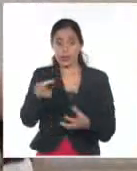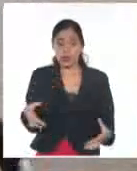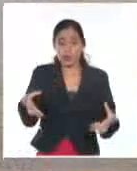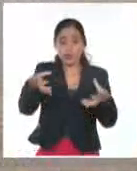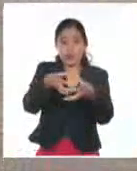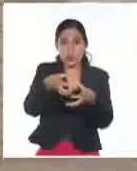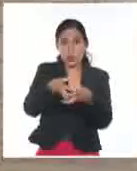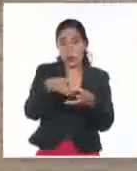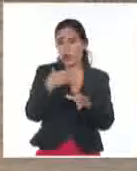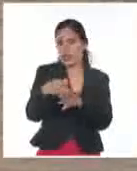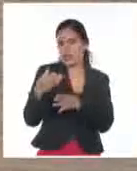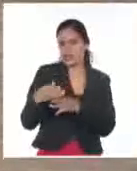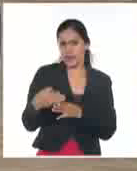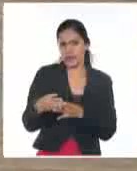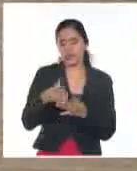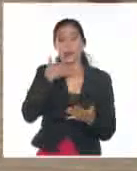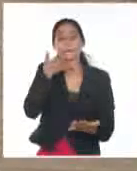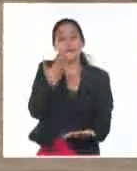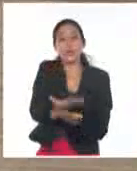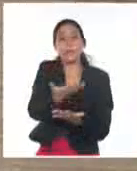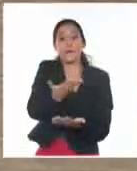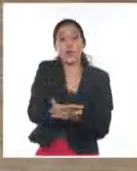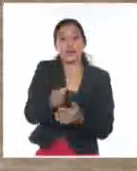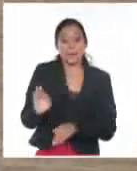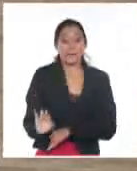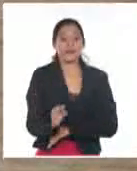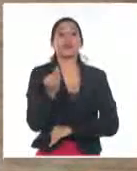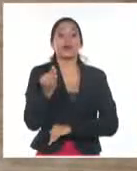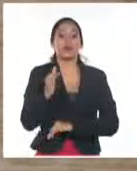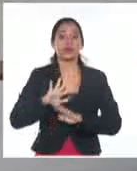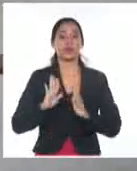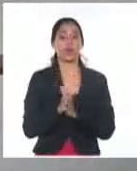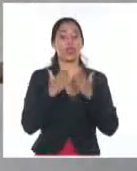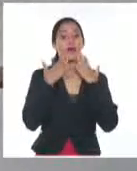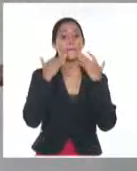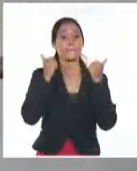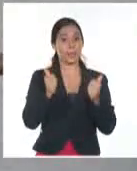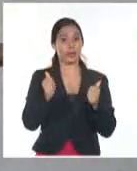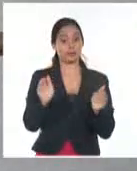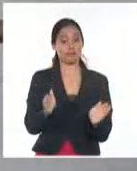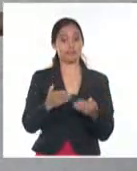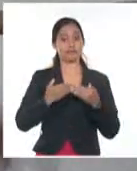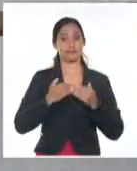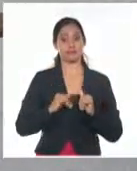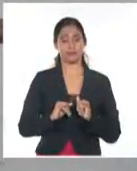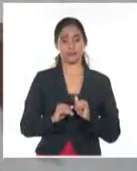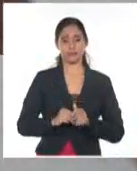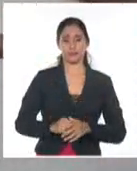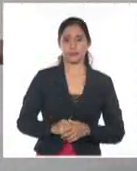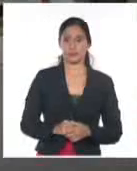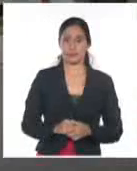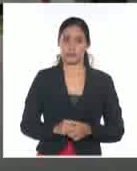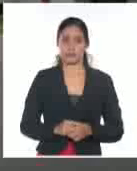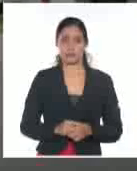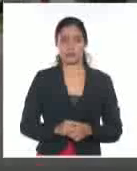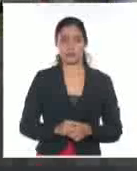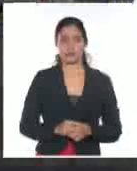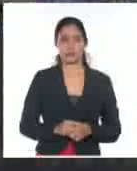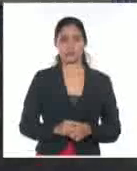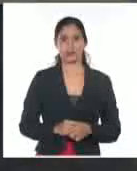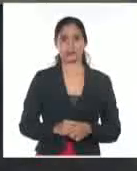retos tras la perfección de cada paso. En Camagüey, Jaime Amargós, Canal Cubano de